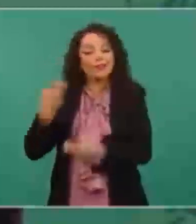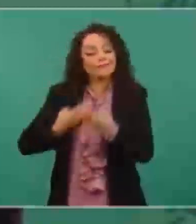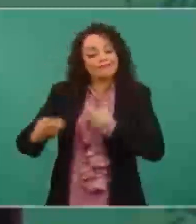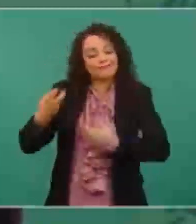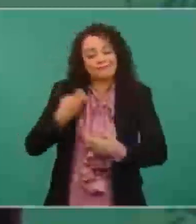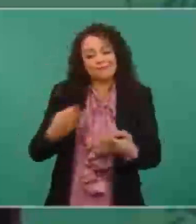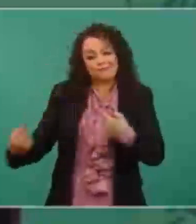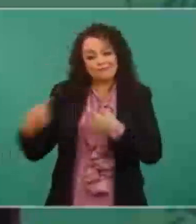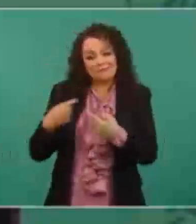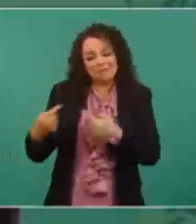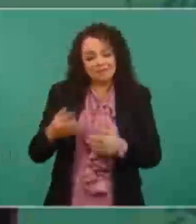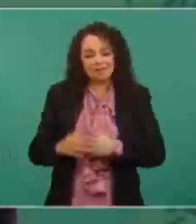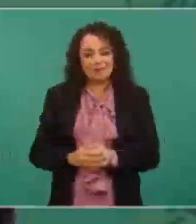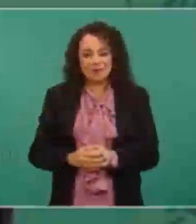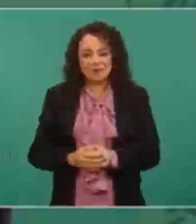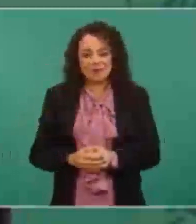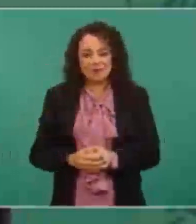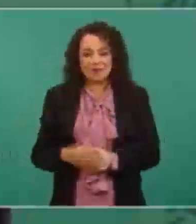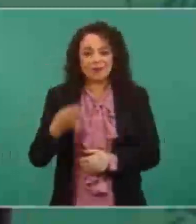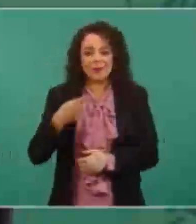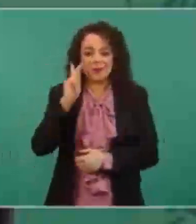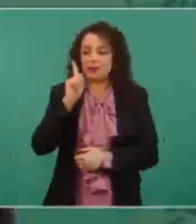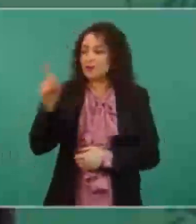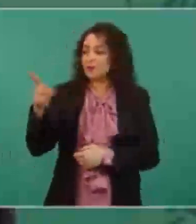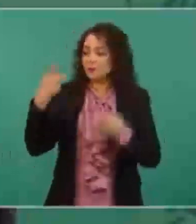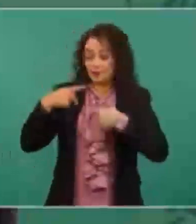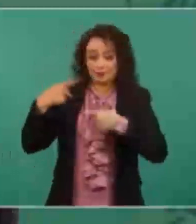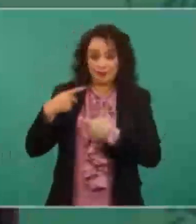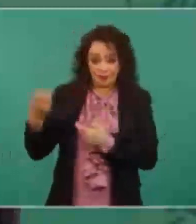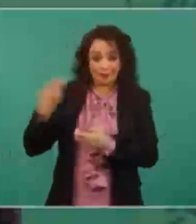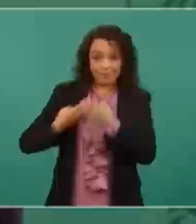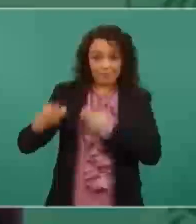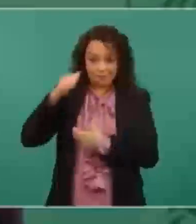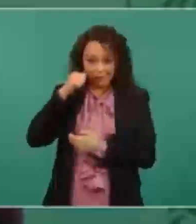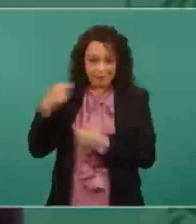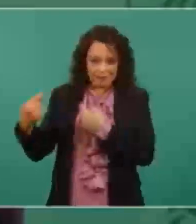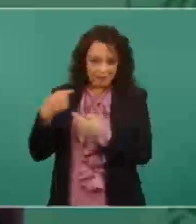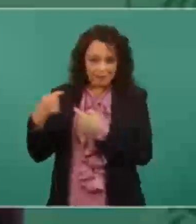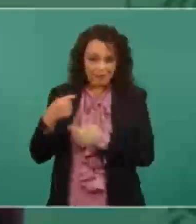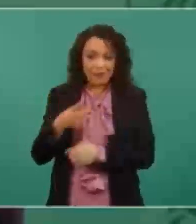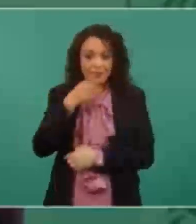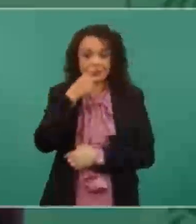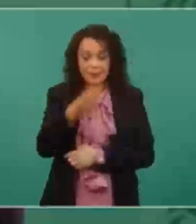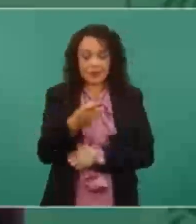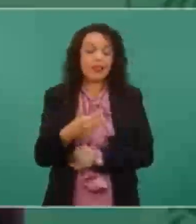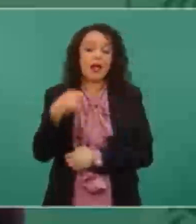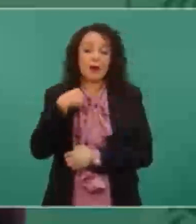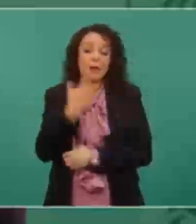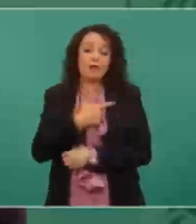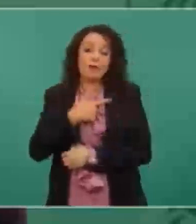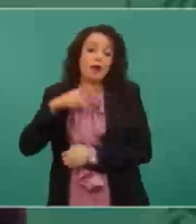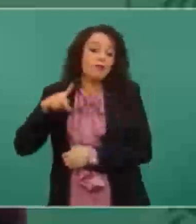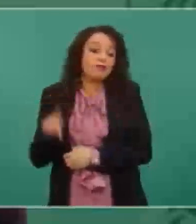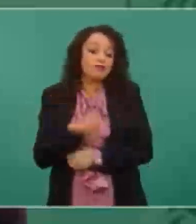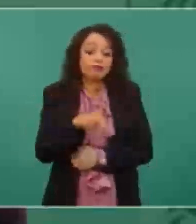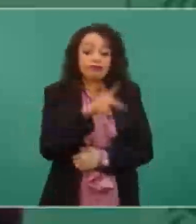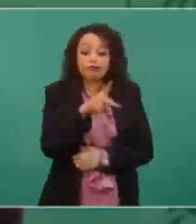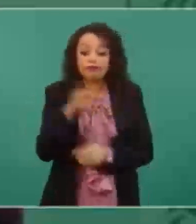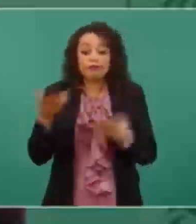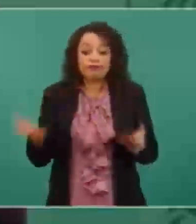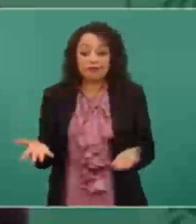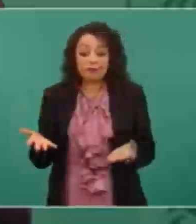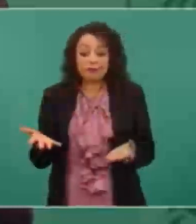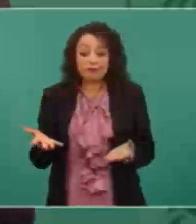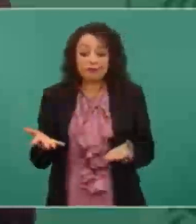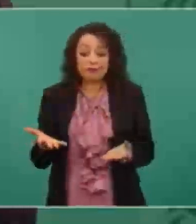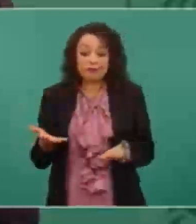Pero decía uno de mis críticos que soy pueblerino, provinciano, y